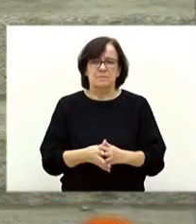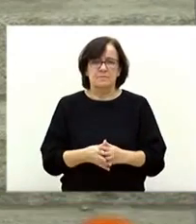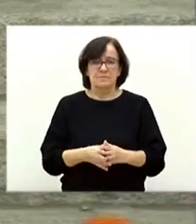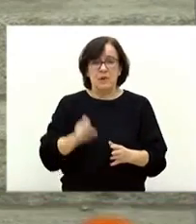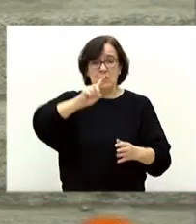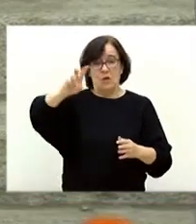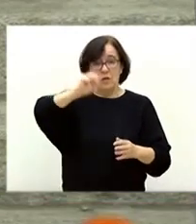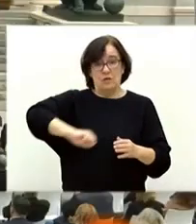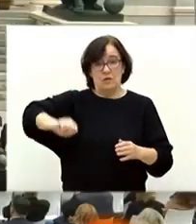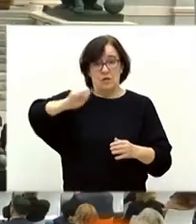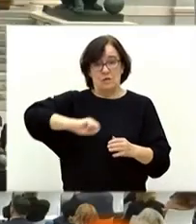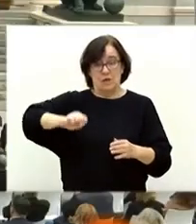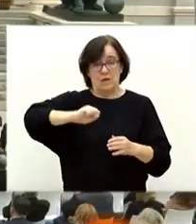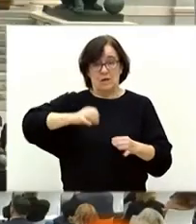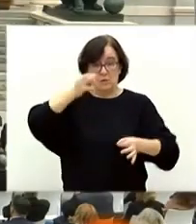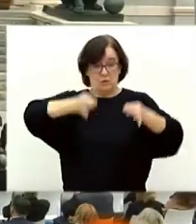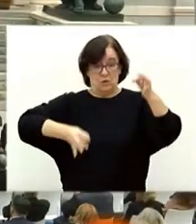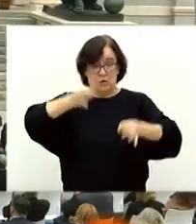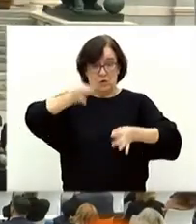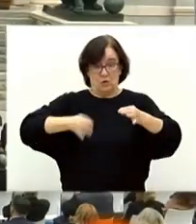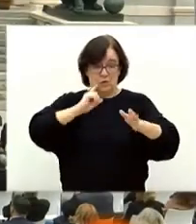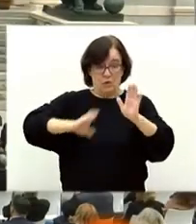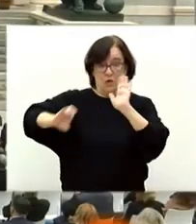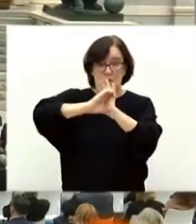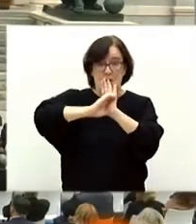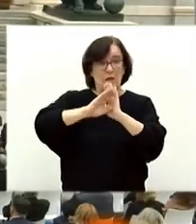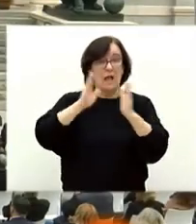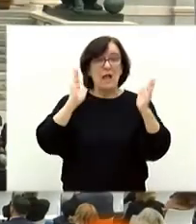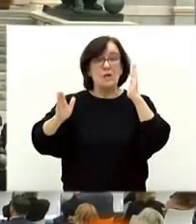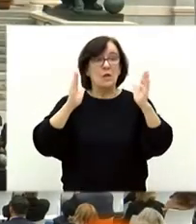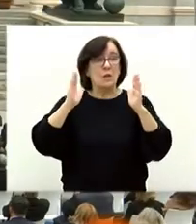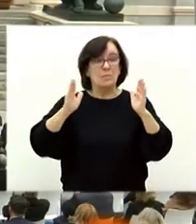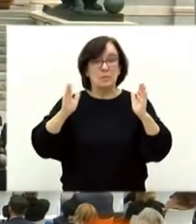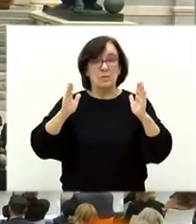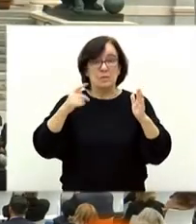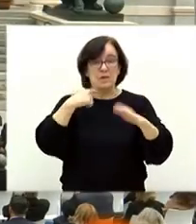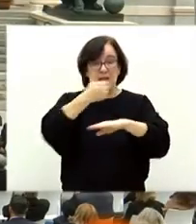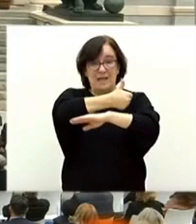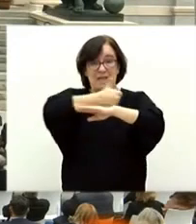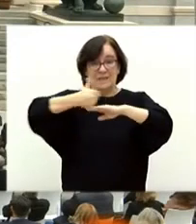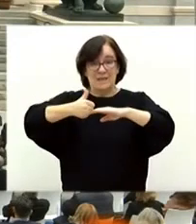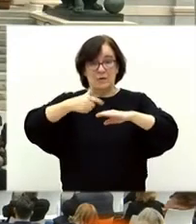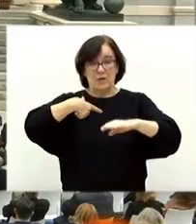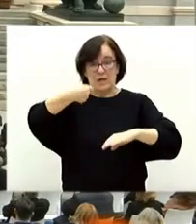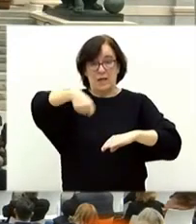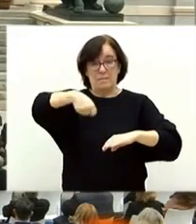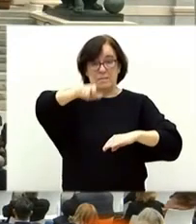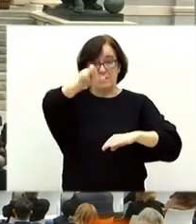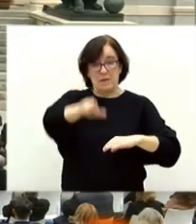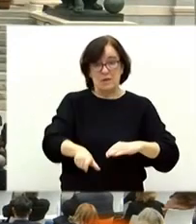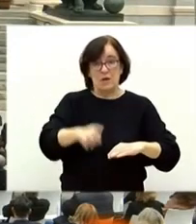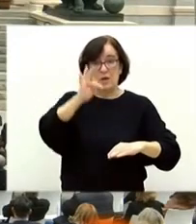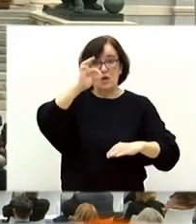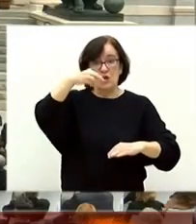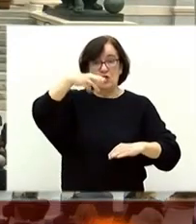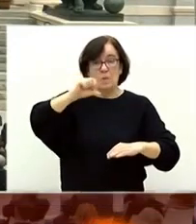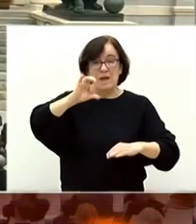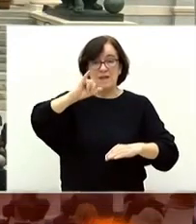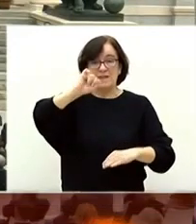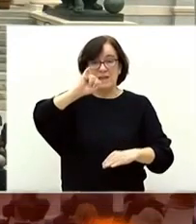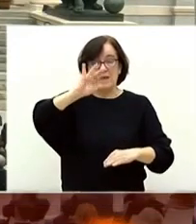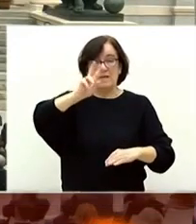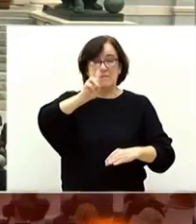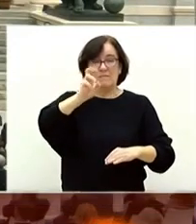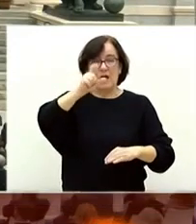12 años de magistratura constitucional, en el momento de dejar el alto tribunal que presidió, Tomás y Valiente nos ofreció